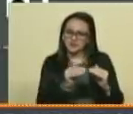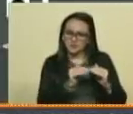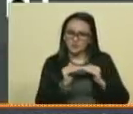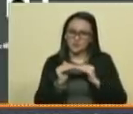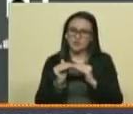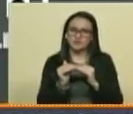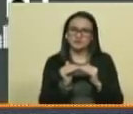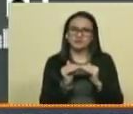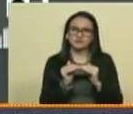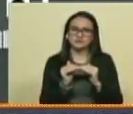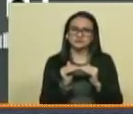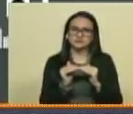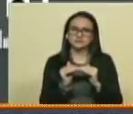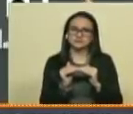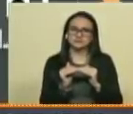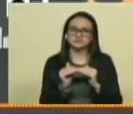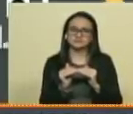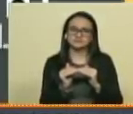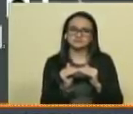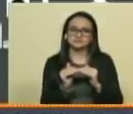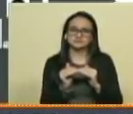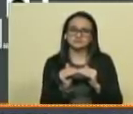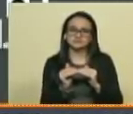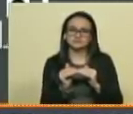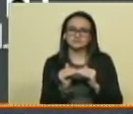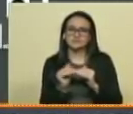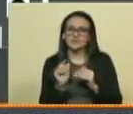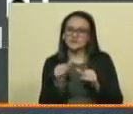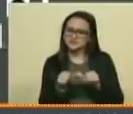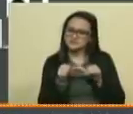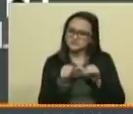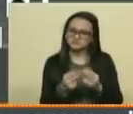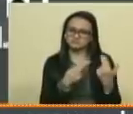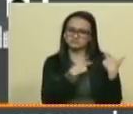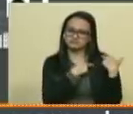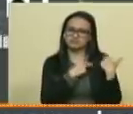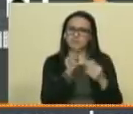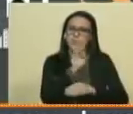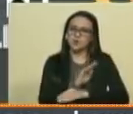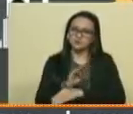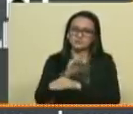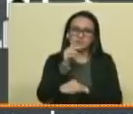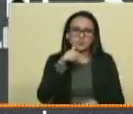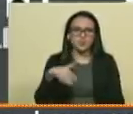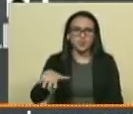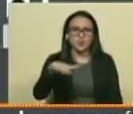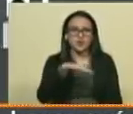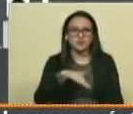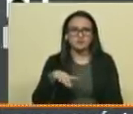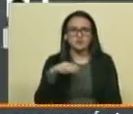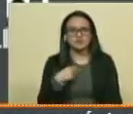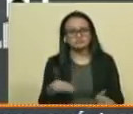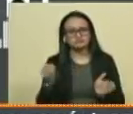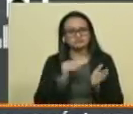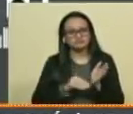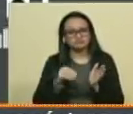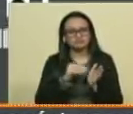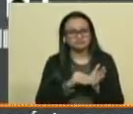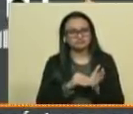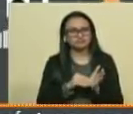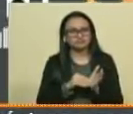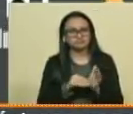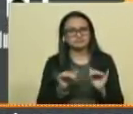la tarea de la cual no nos van a sacar, que es proteger a nuestro pueblo. Y nosotros insistimos mucho en toda nuestra